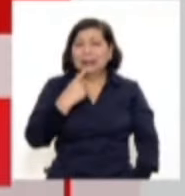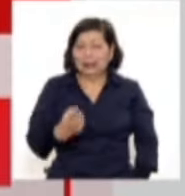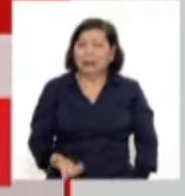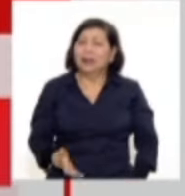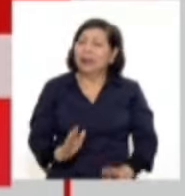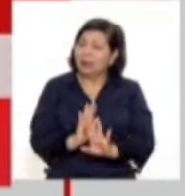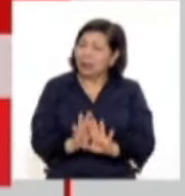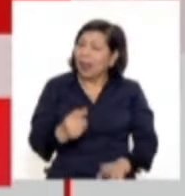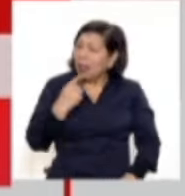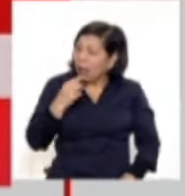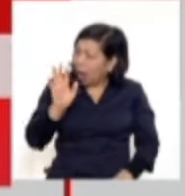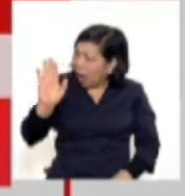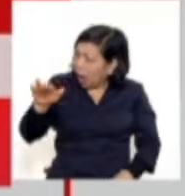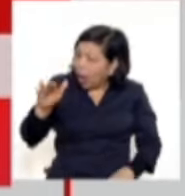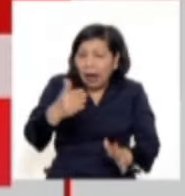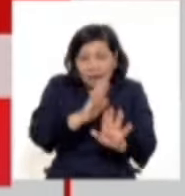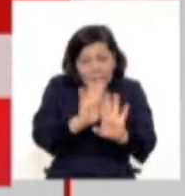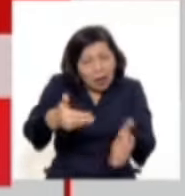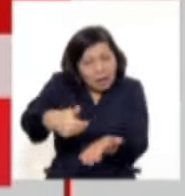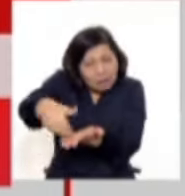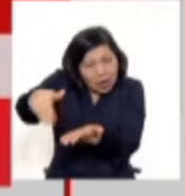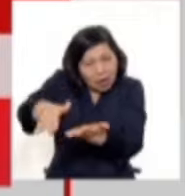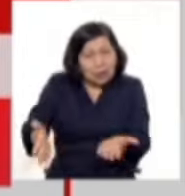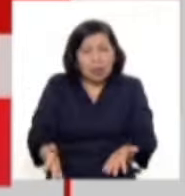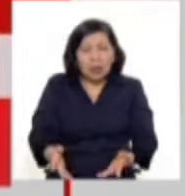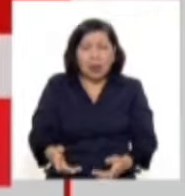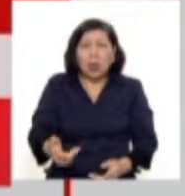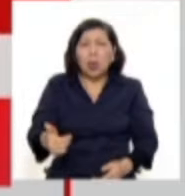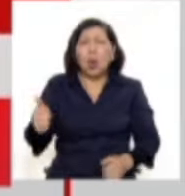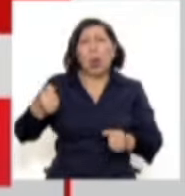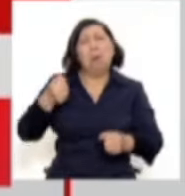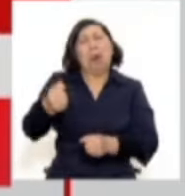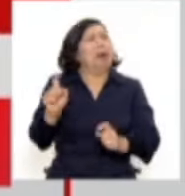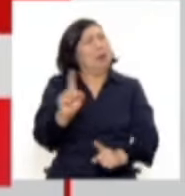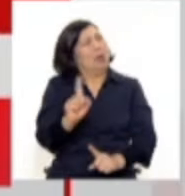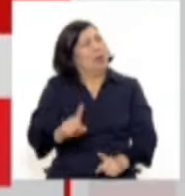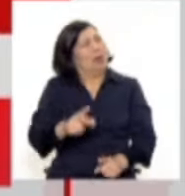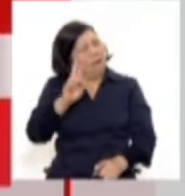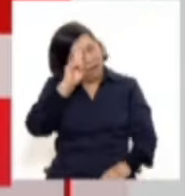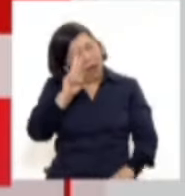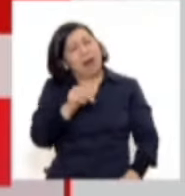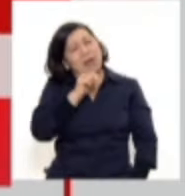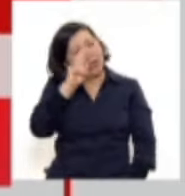señalan que solo basta con decirles que se retiren y no usar la violencia.